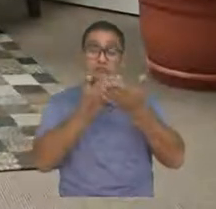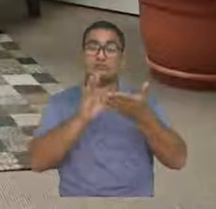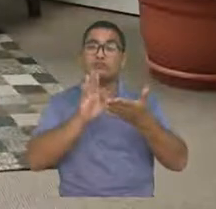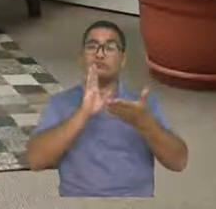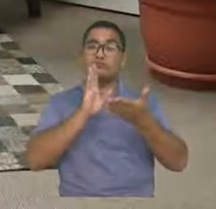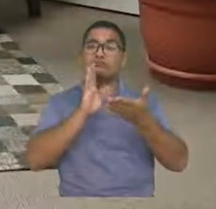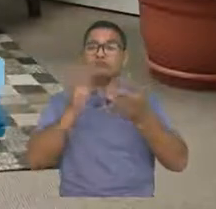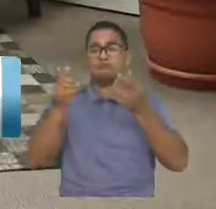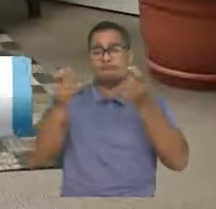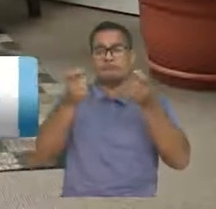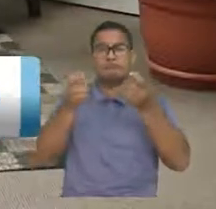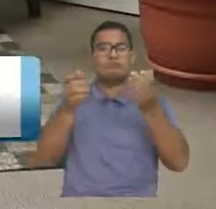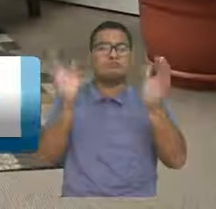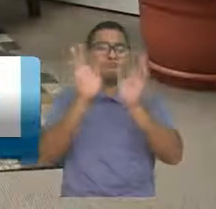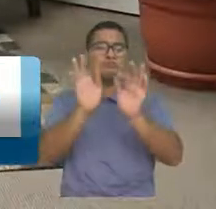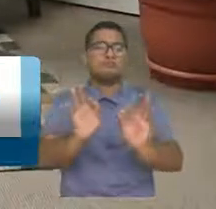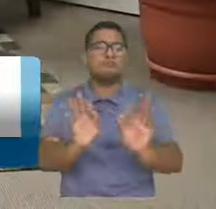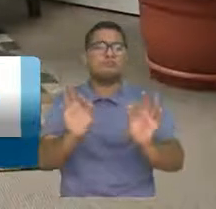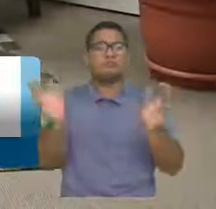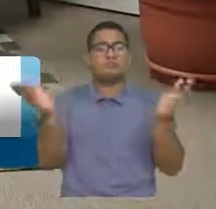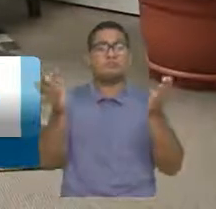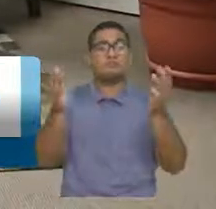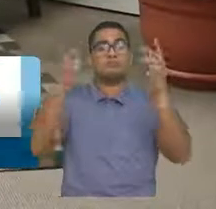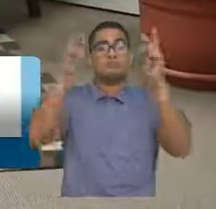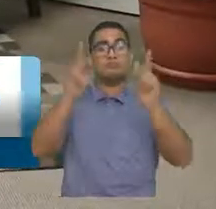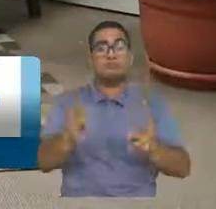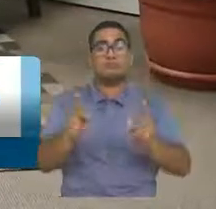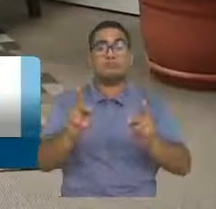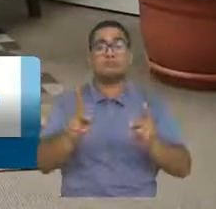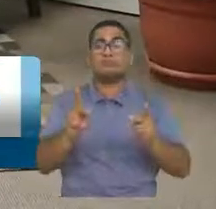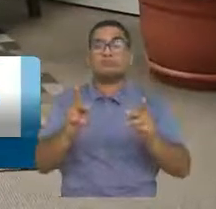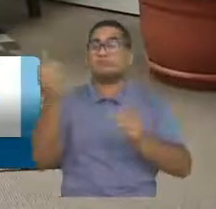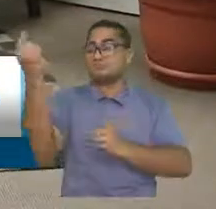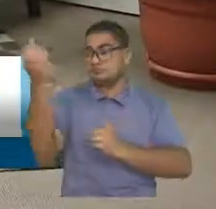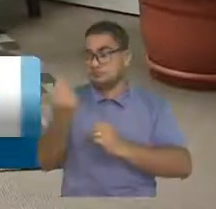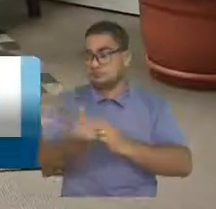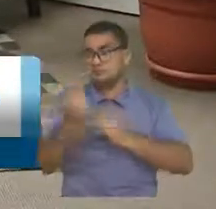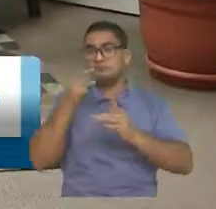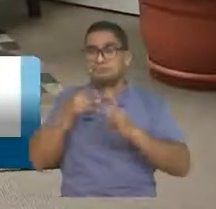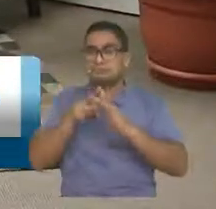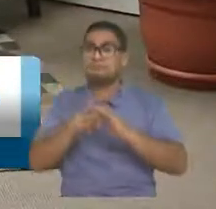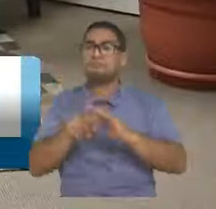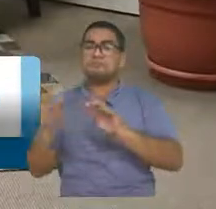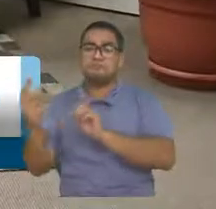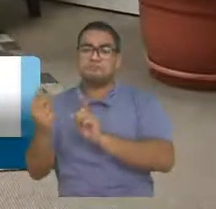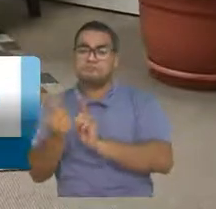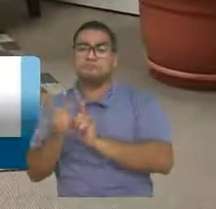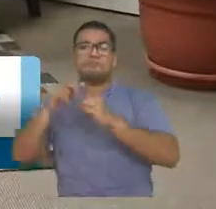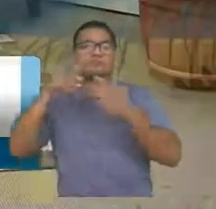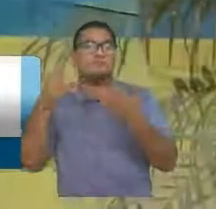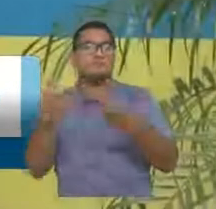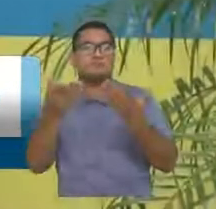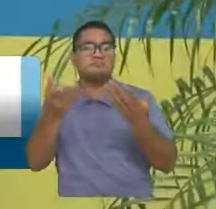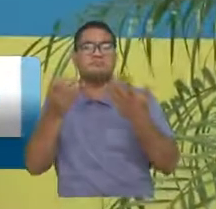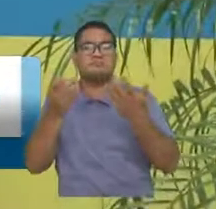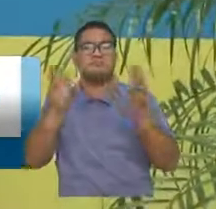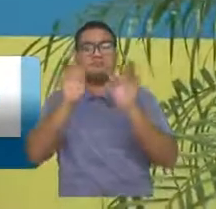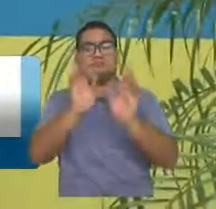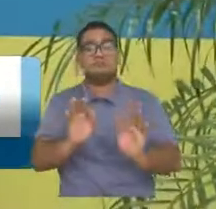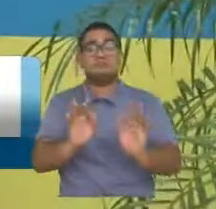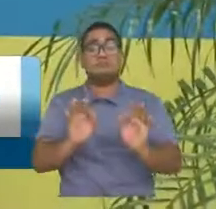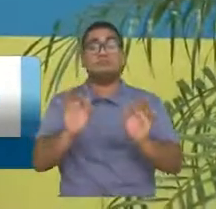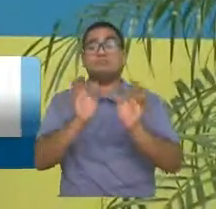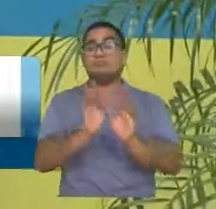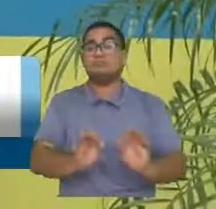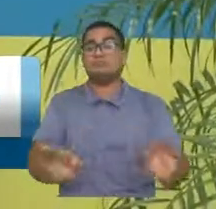felicidad. Y la gente siempre te llega porque quiere ser feliz. Y la felicidad te da lo que vos tenés control sobre tu